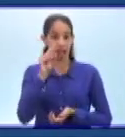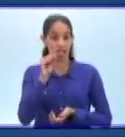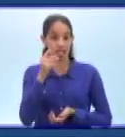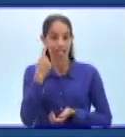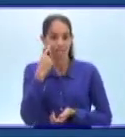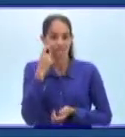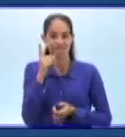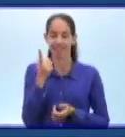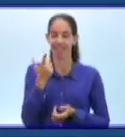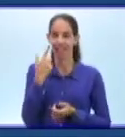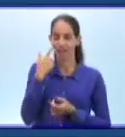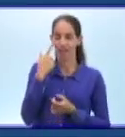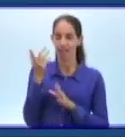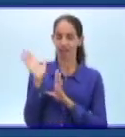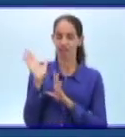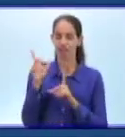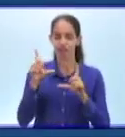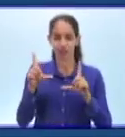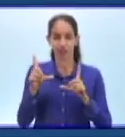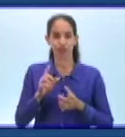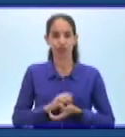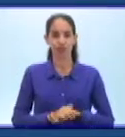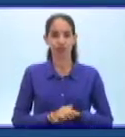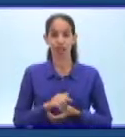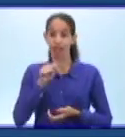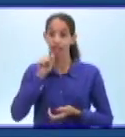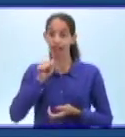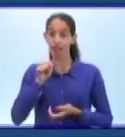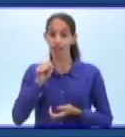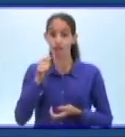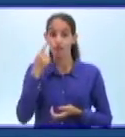foto. Ahí hay un orgullo,